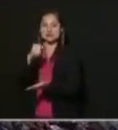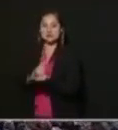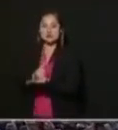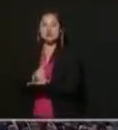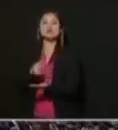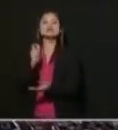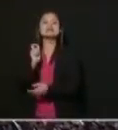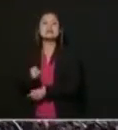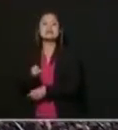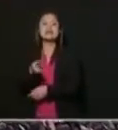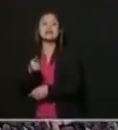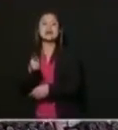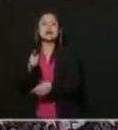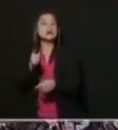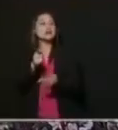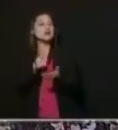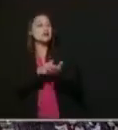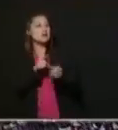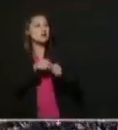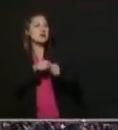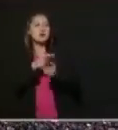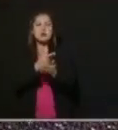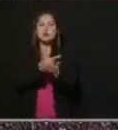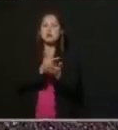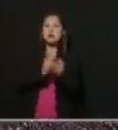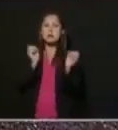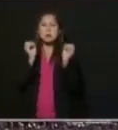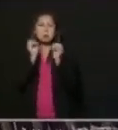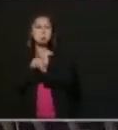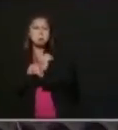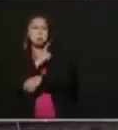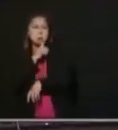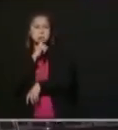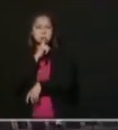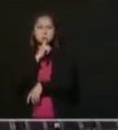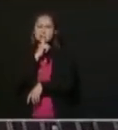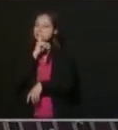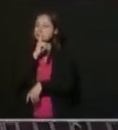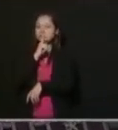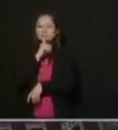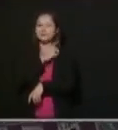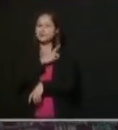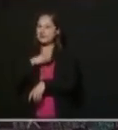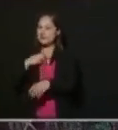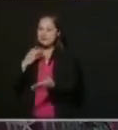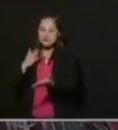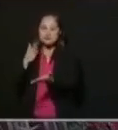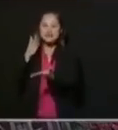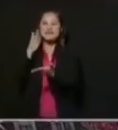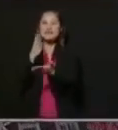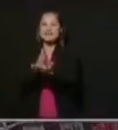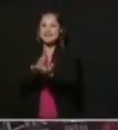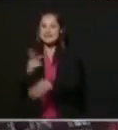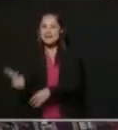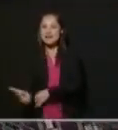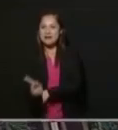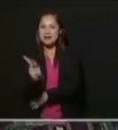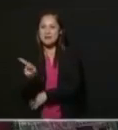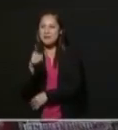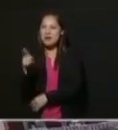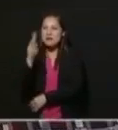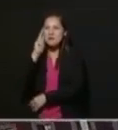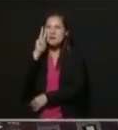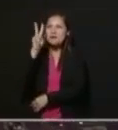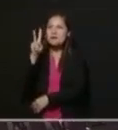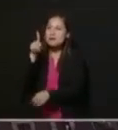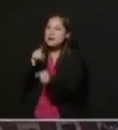opaco. Tendríamos que estar un día en estas comunidades para entender el verdadero color del verde, del